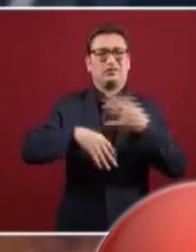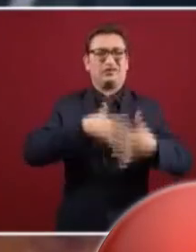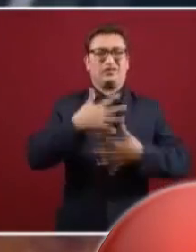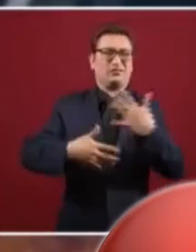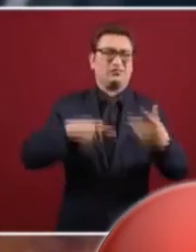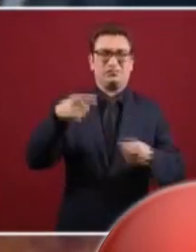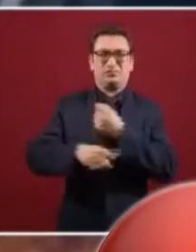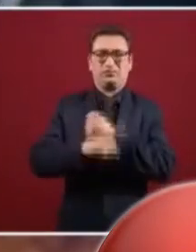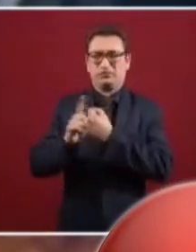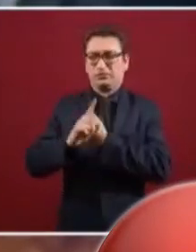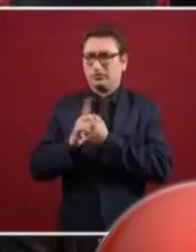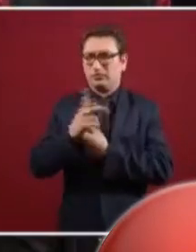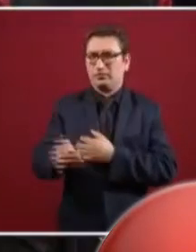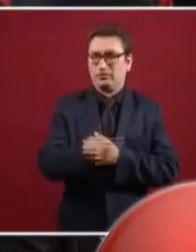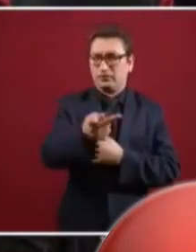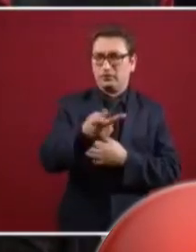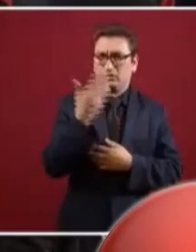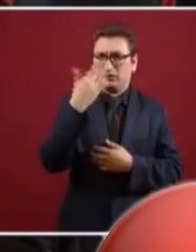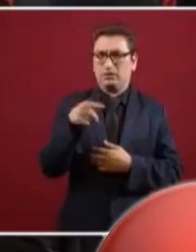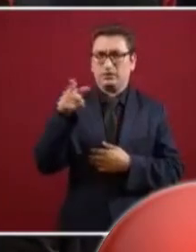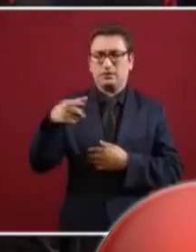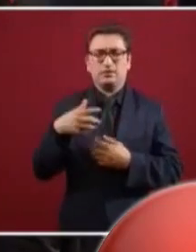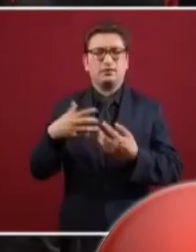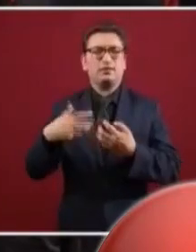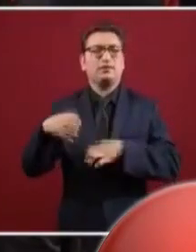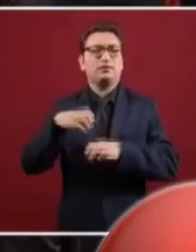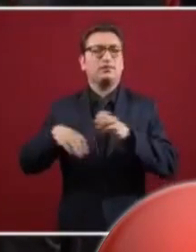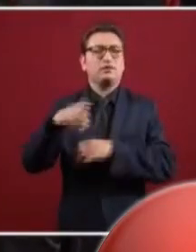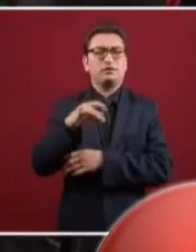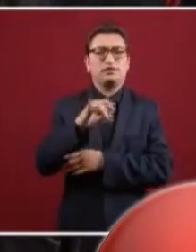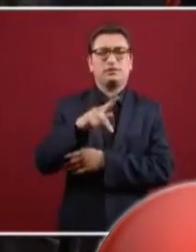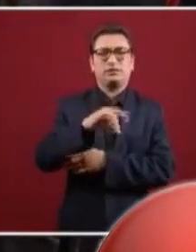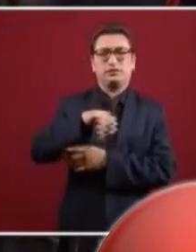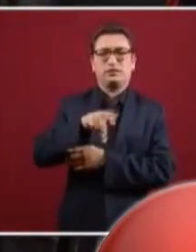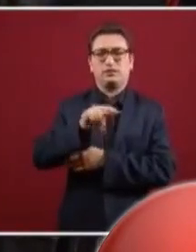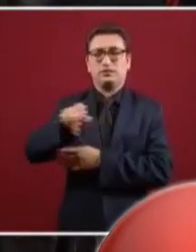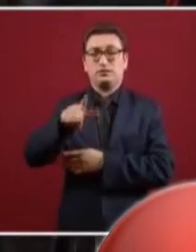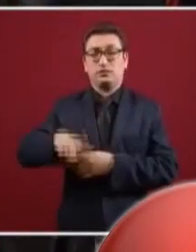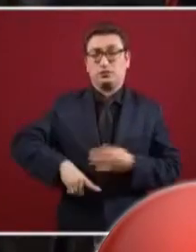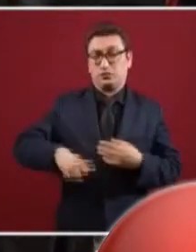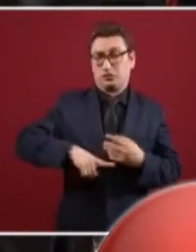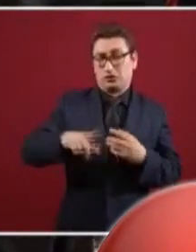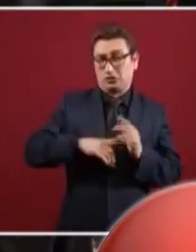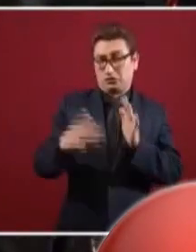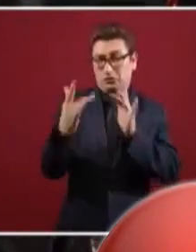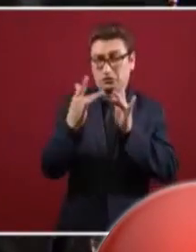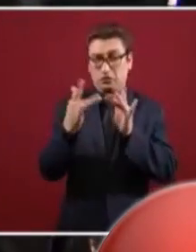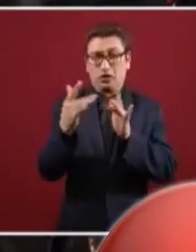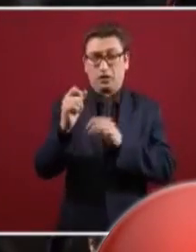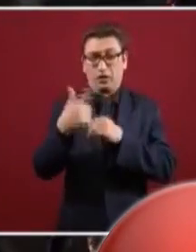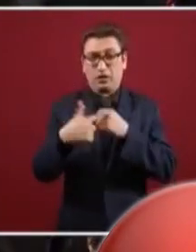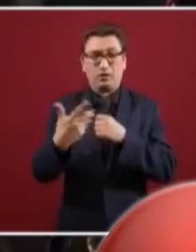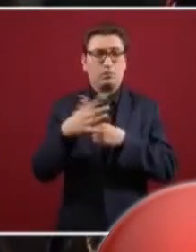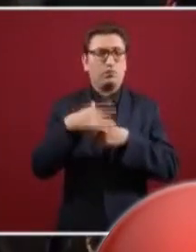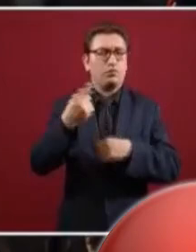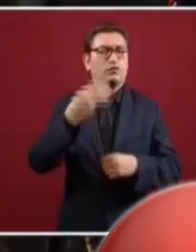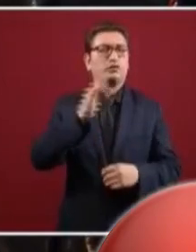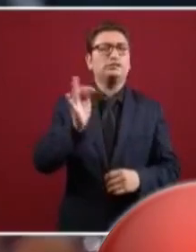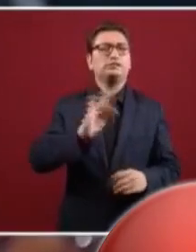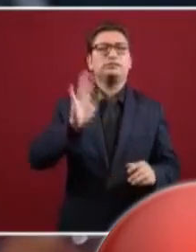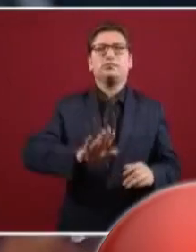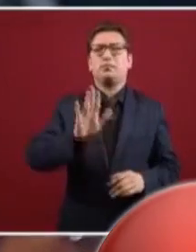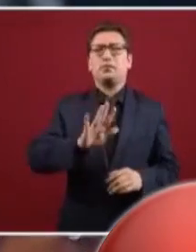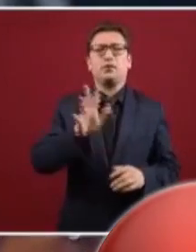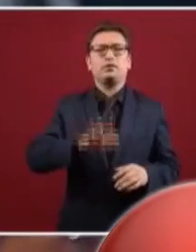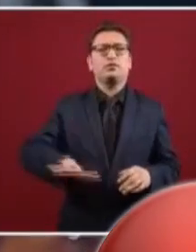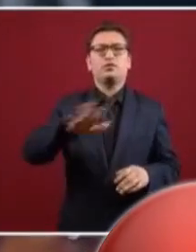violencia. La pregunta es saber si la empresa Interjet, si el gobierno ha tenido contacto con la empresa, porque pareciera que forman parte de